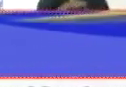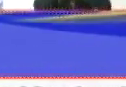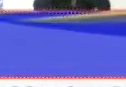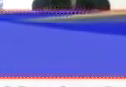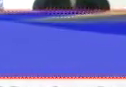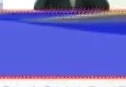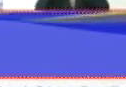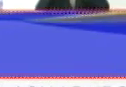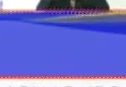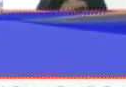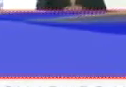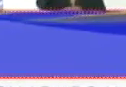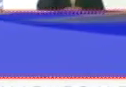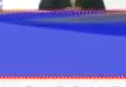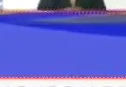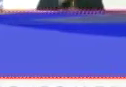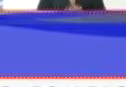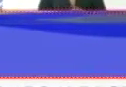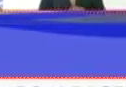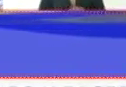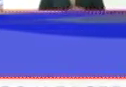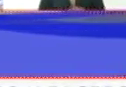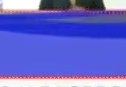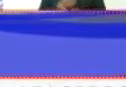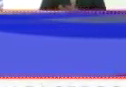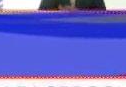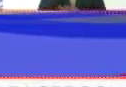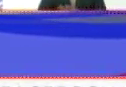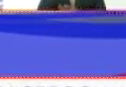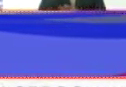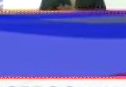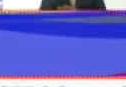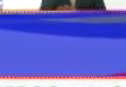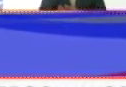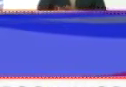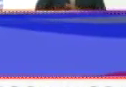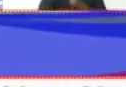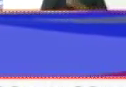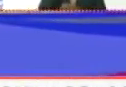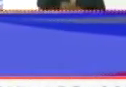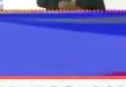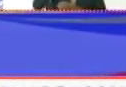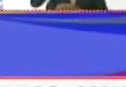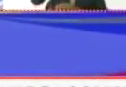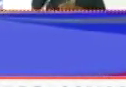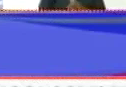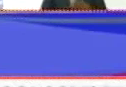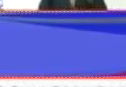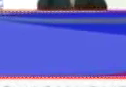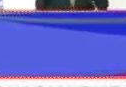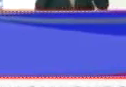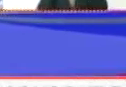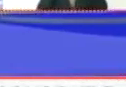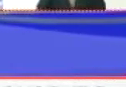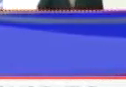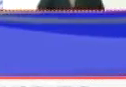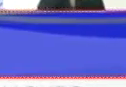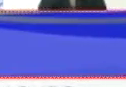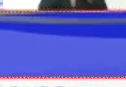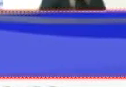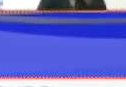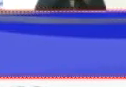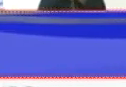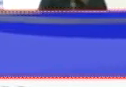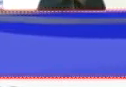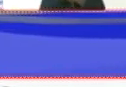sucre entre todas ellas presidentes tienen la capacidad de atender la totalidad de la demanda en materia de cuadernos y en materia